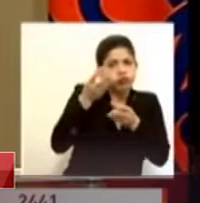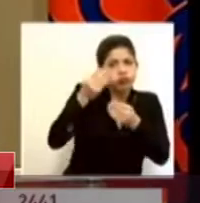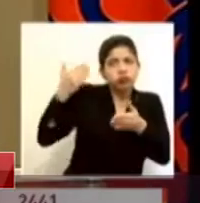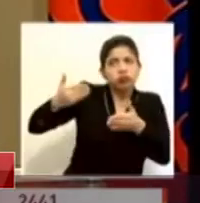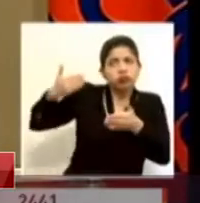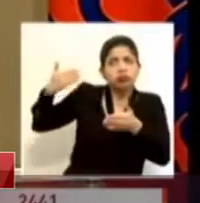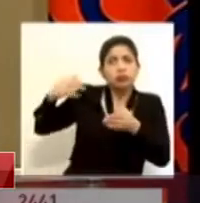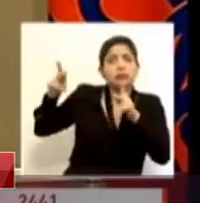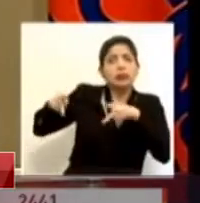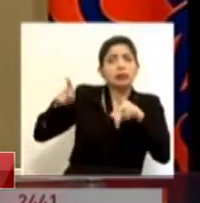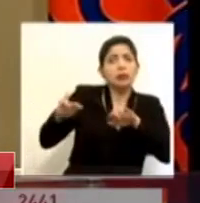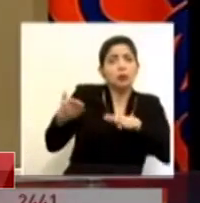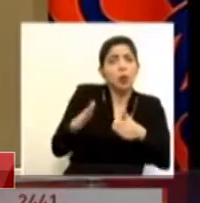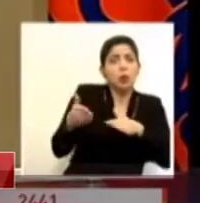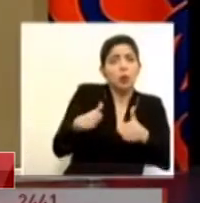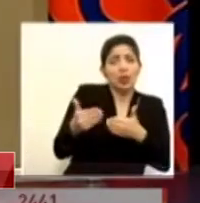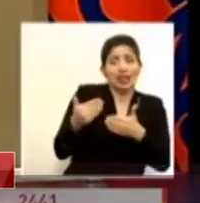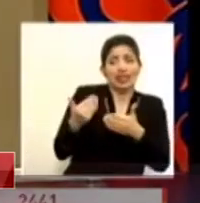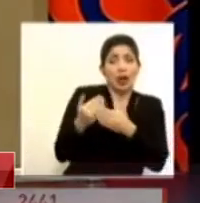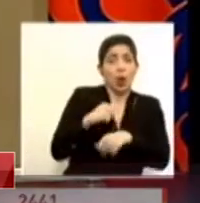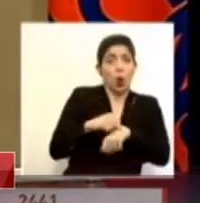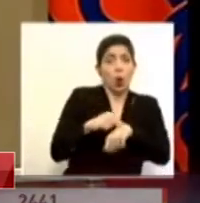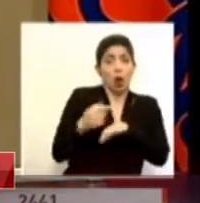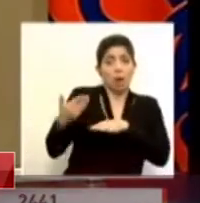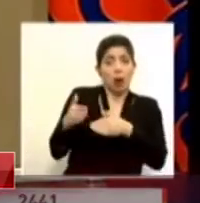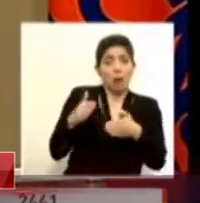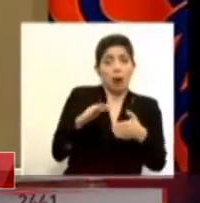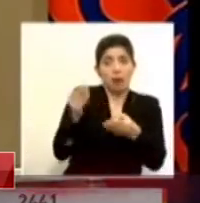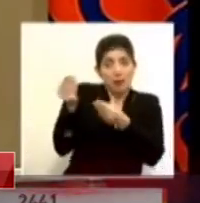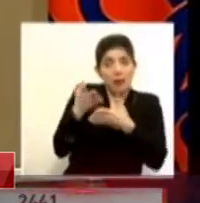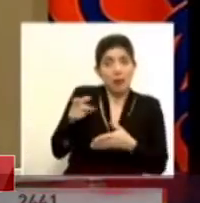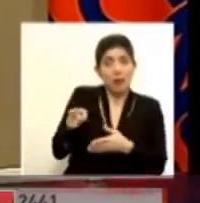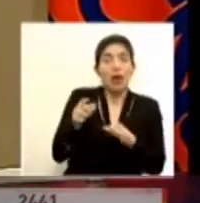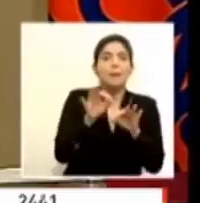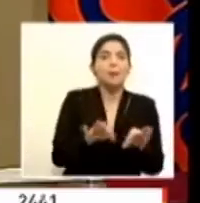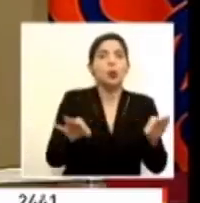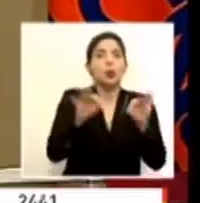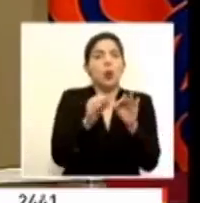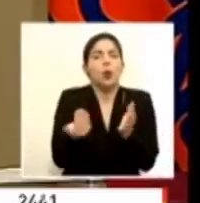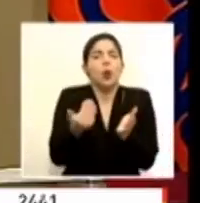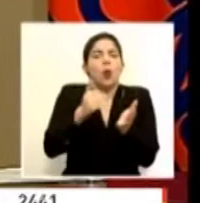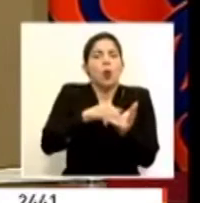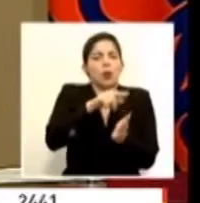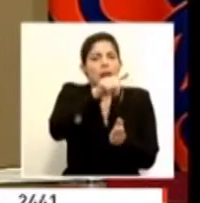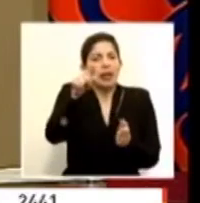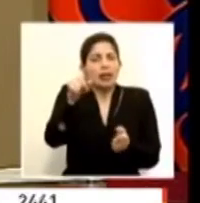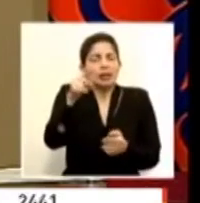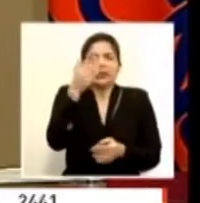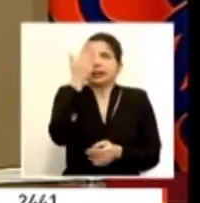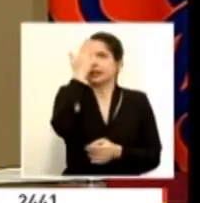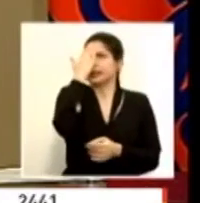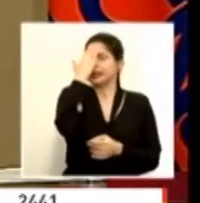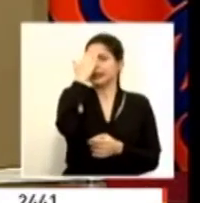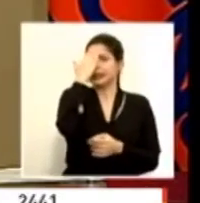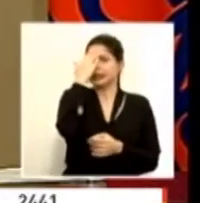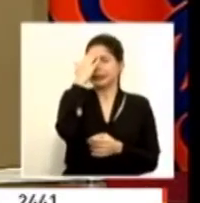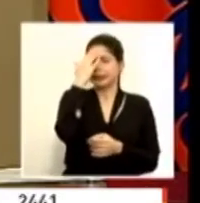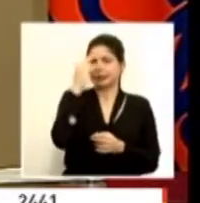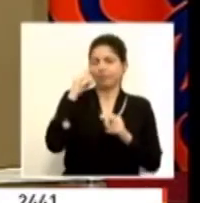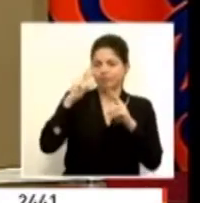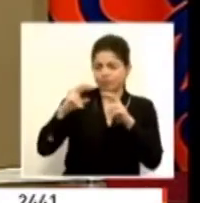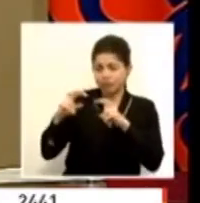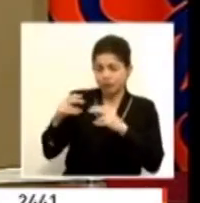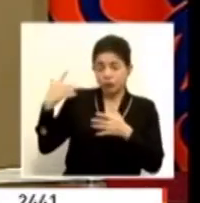fallecido en las últimas horas. Y es muy importante que nosotros repasemos y sepamos que la investigación